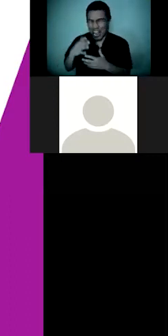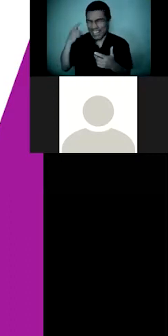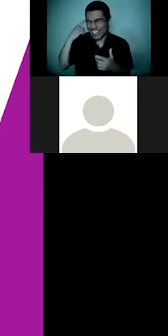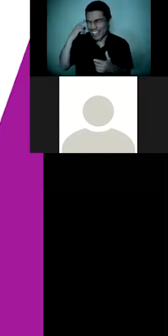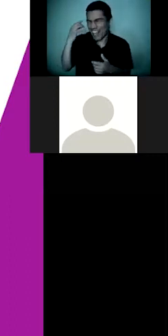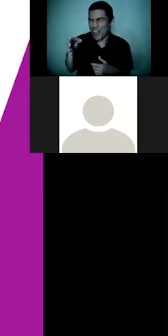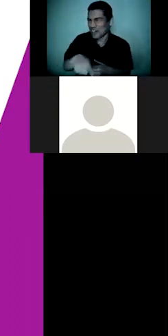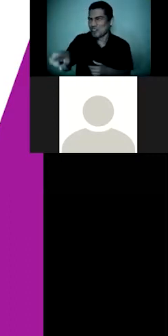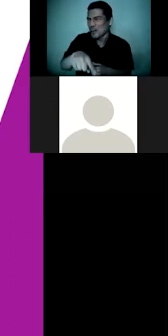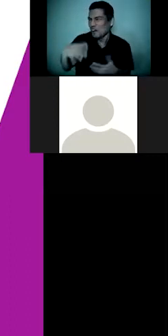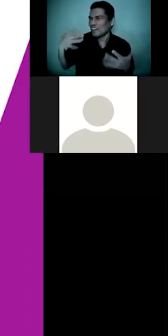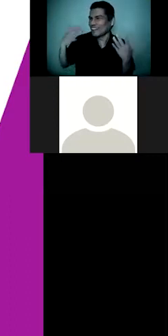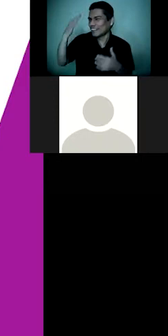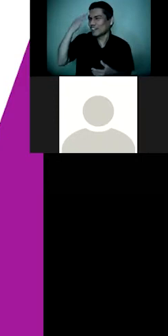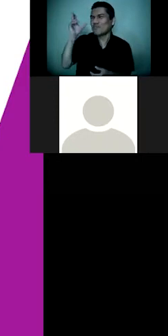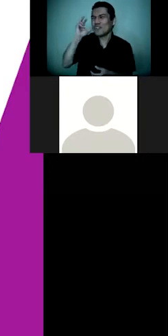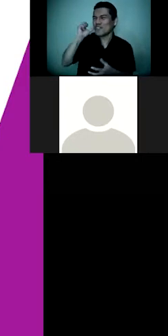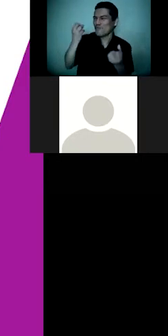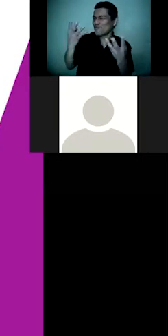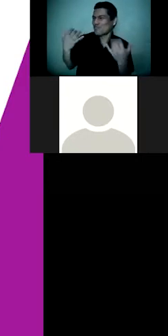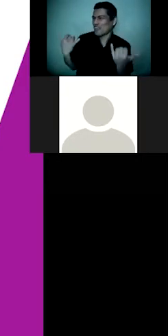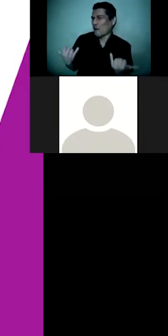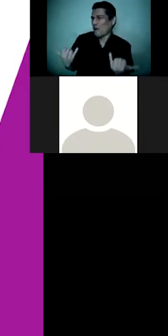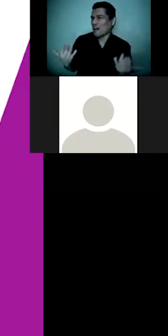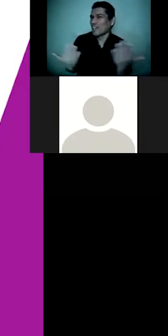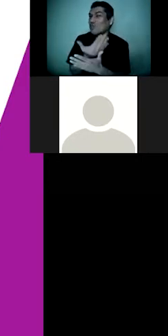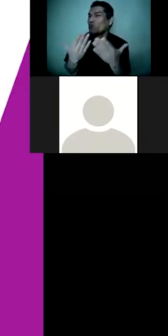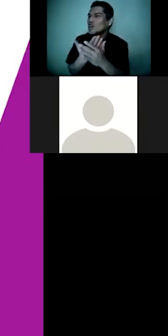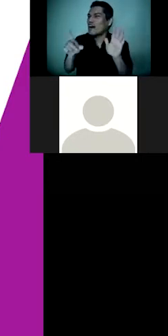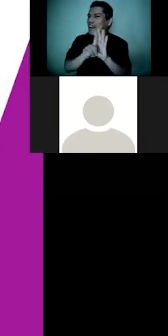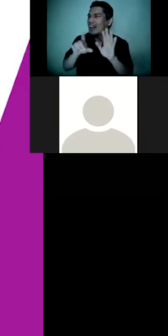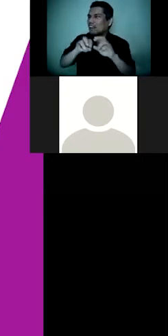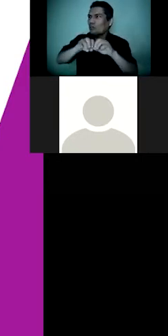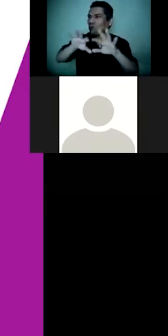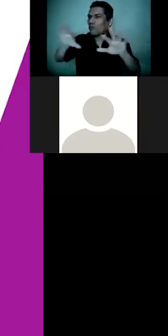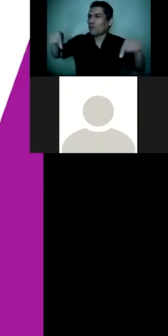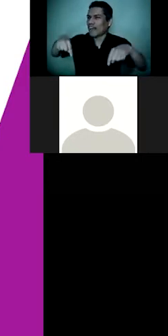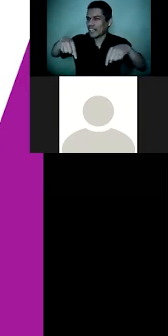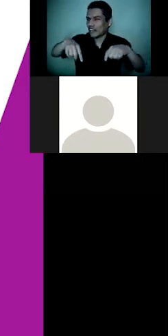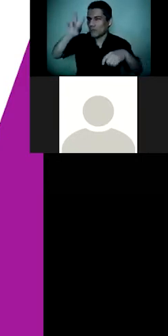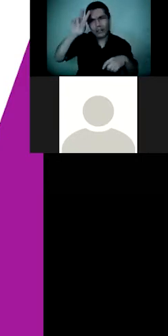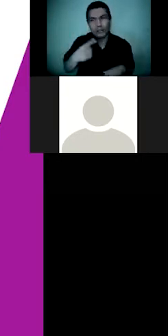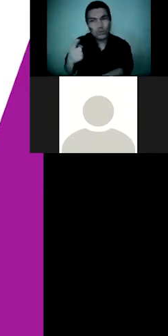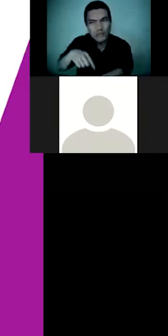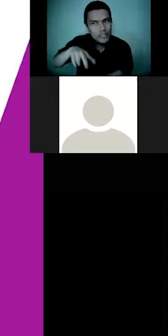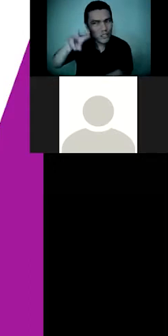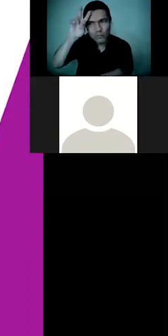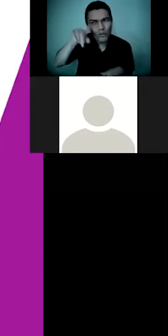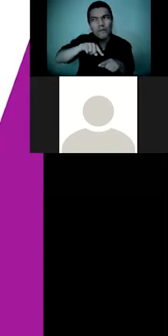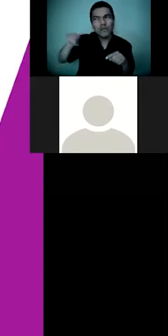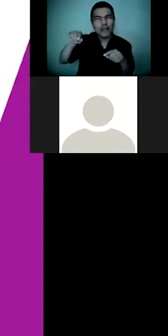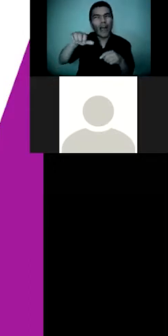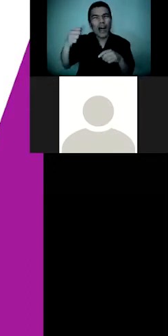discapacitado, discapacidad auditiva. Sí, he visto que sí utilizan mucho. Ahora es una nueva ley que está